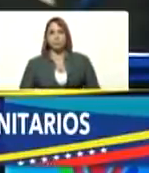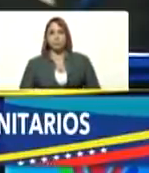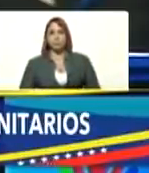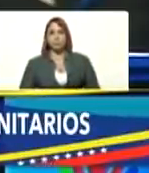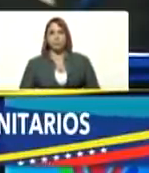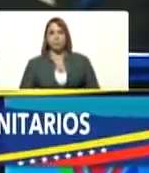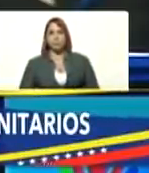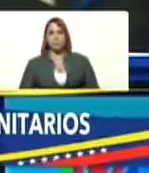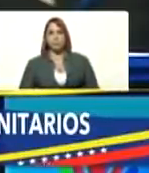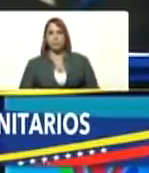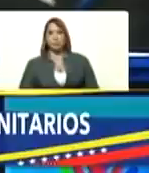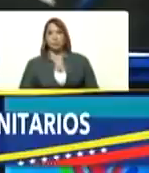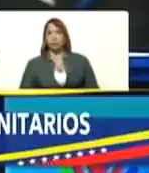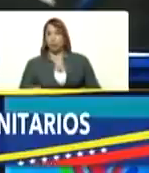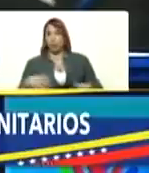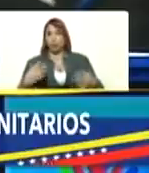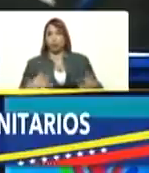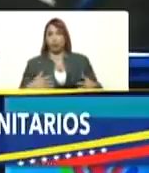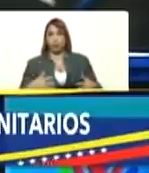la cosa es gorda, pues.